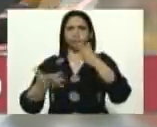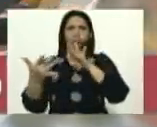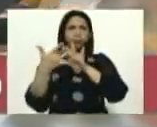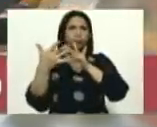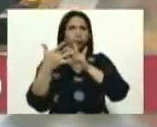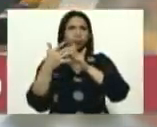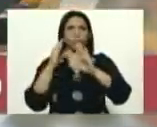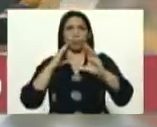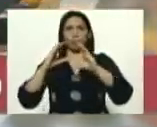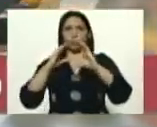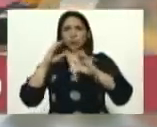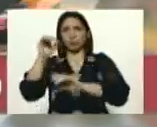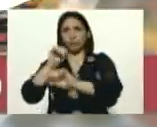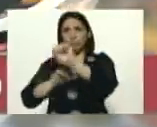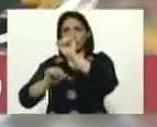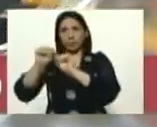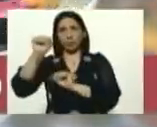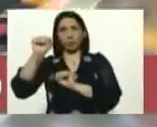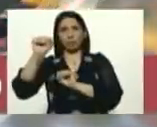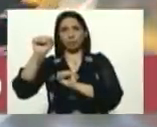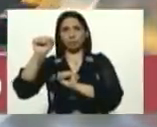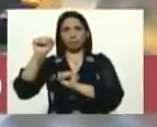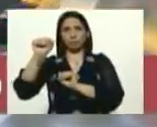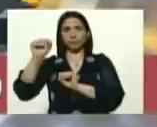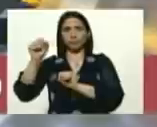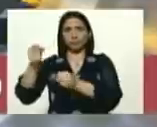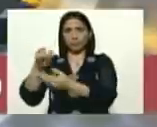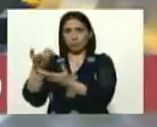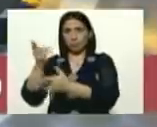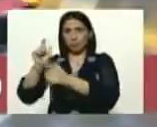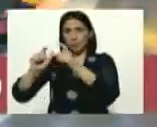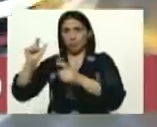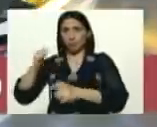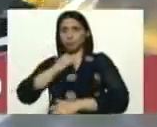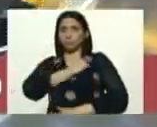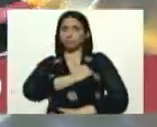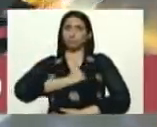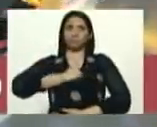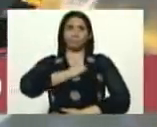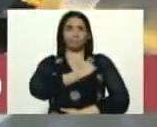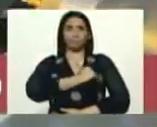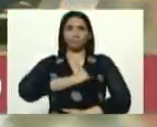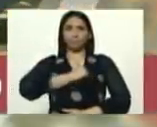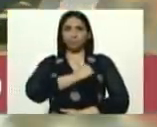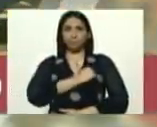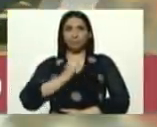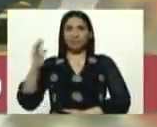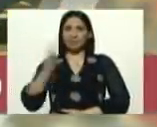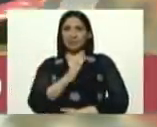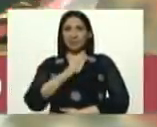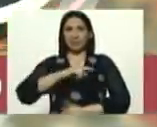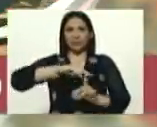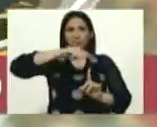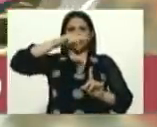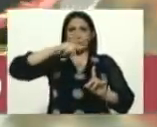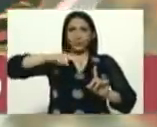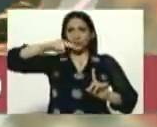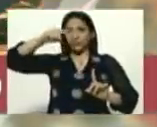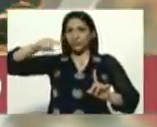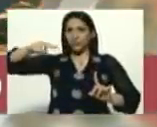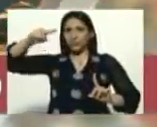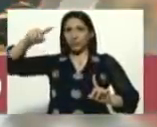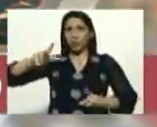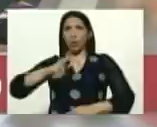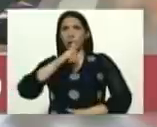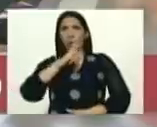para evitar que estas personas que, lamentándolo mucho, traen la curva exponencial de Colombia,